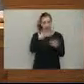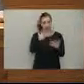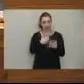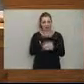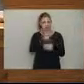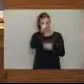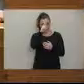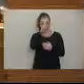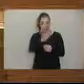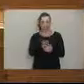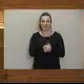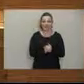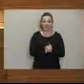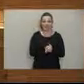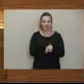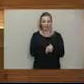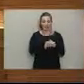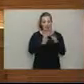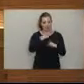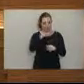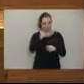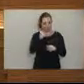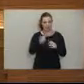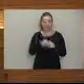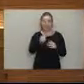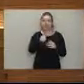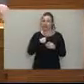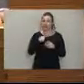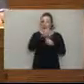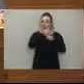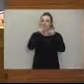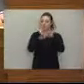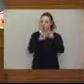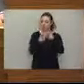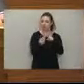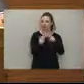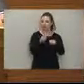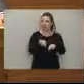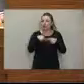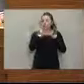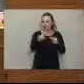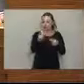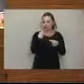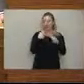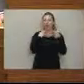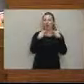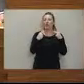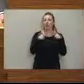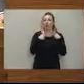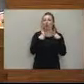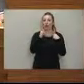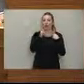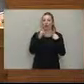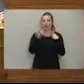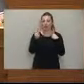preocupe. Pero mire, yo voy a contestar una pregunta que acaba de hacer el diputado de Izquierda Unida